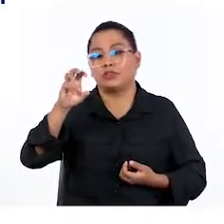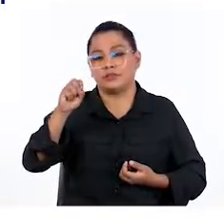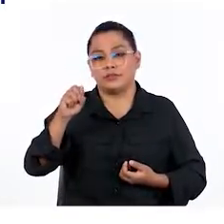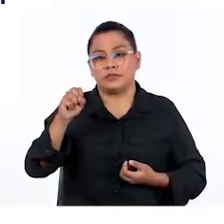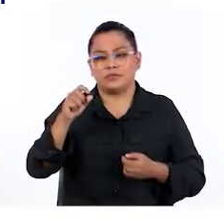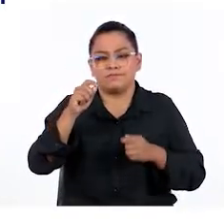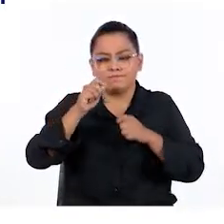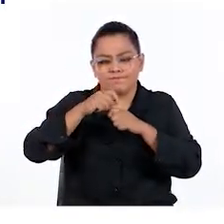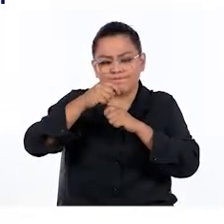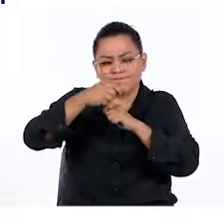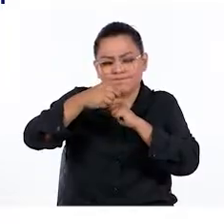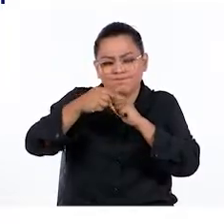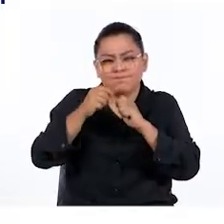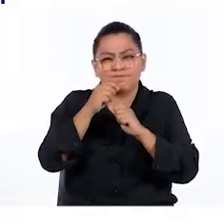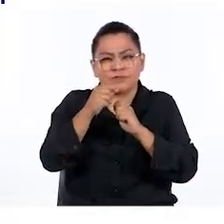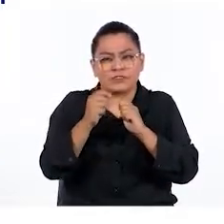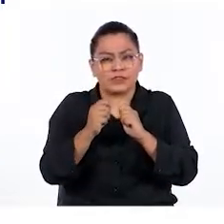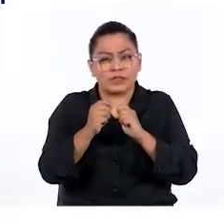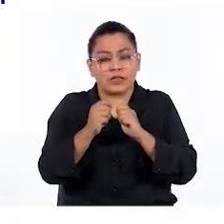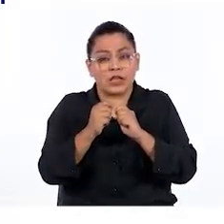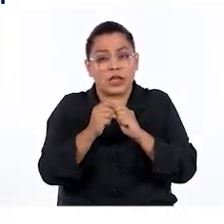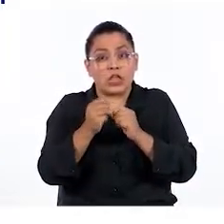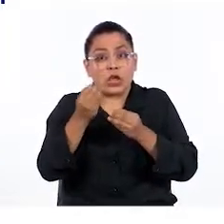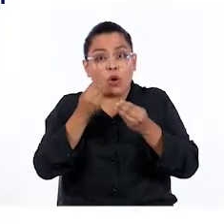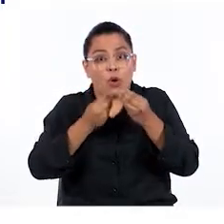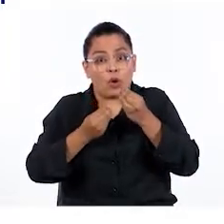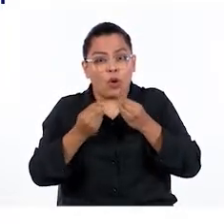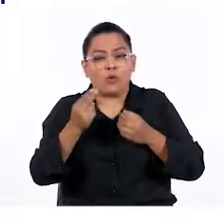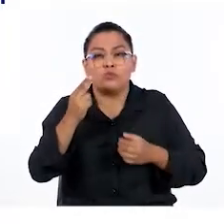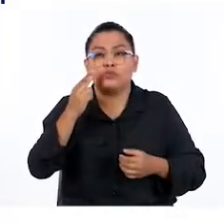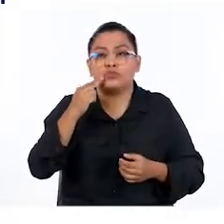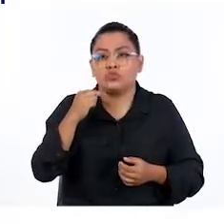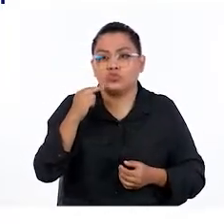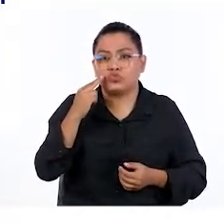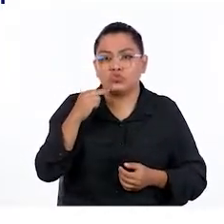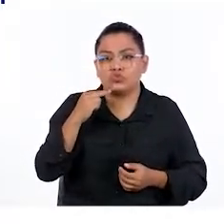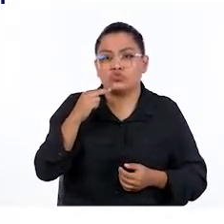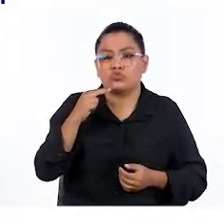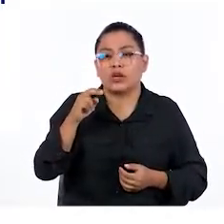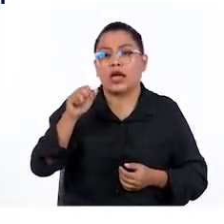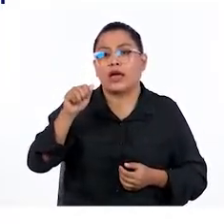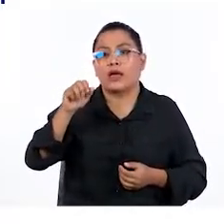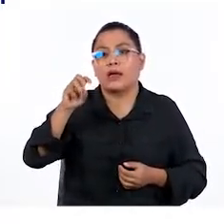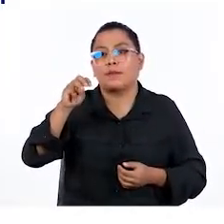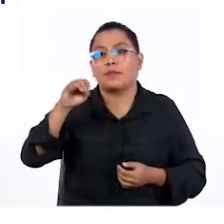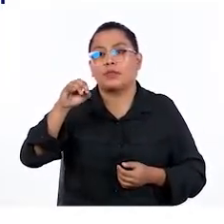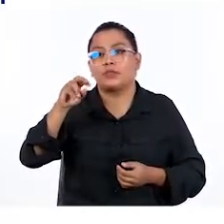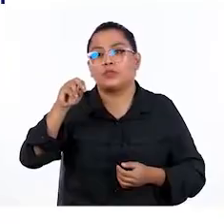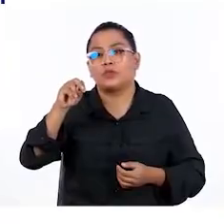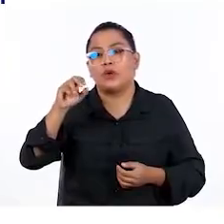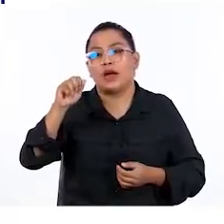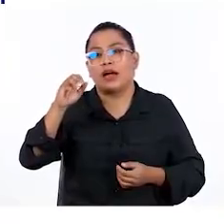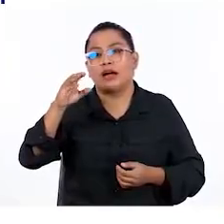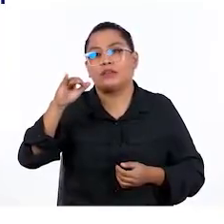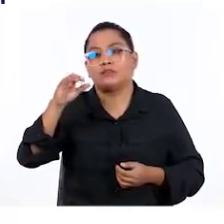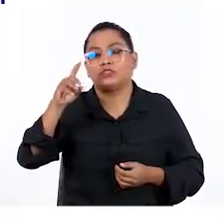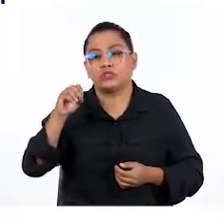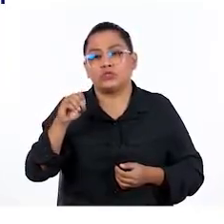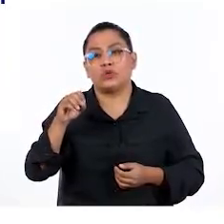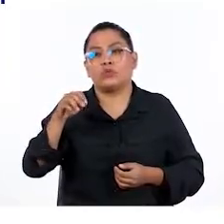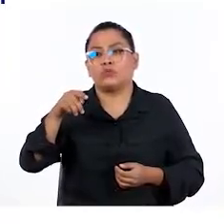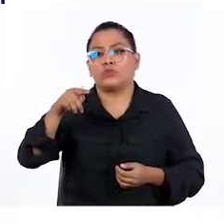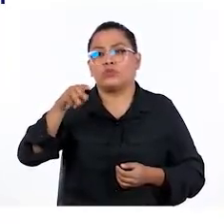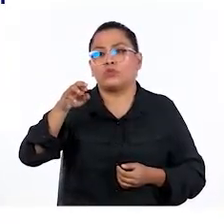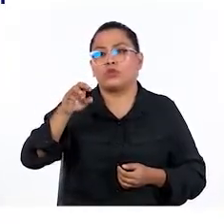biomoléculas energéticas de nuestro alimento, como la glucosa, los aminoácidos, las proteínas o los